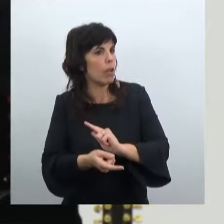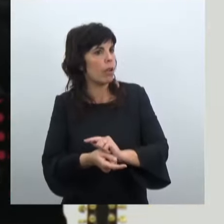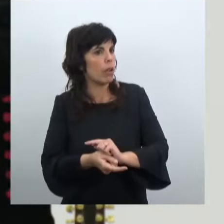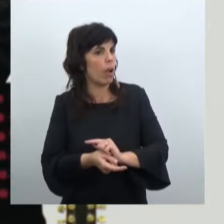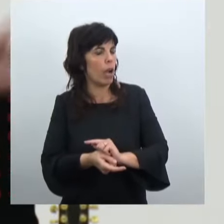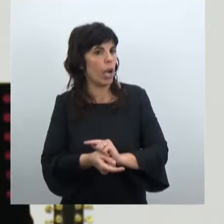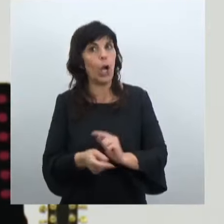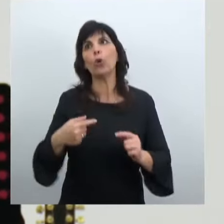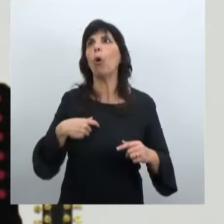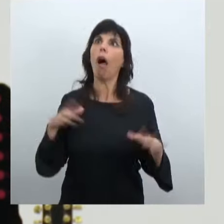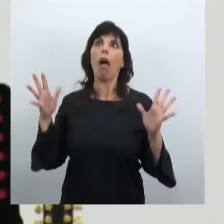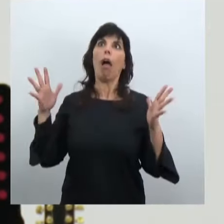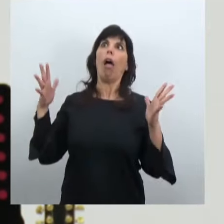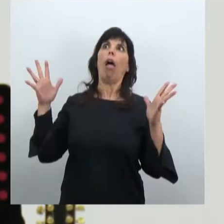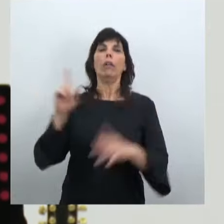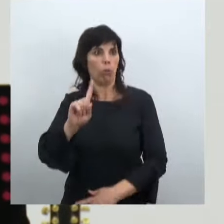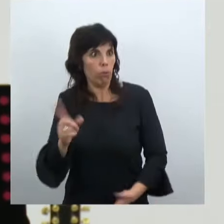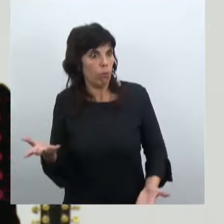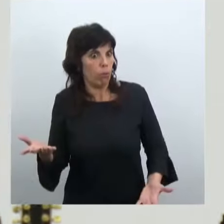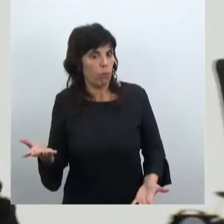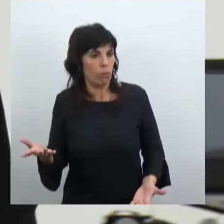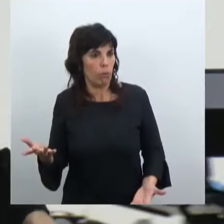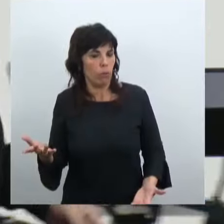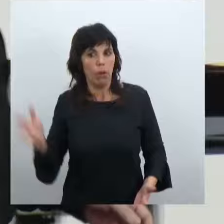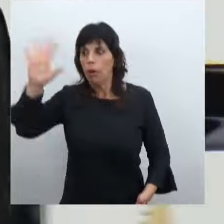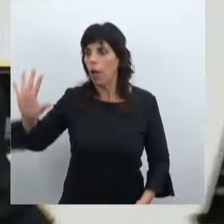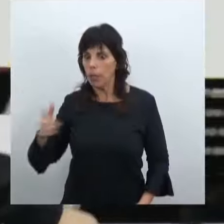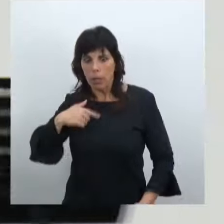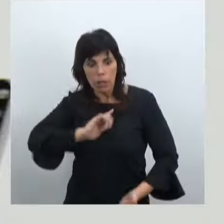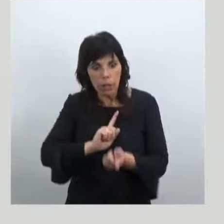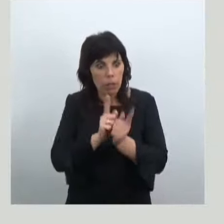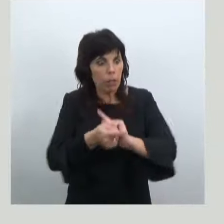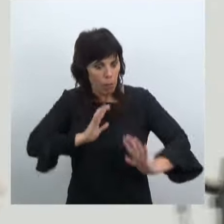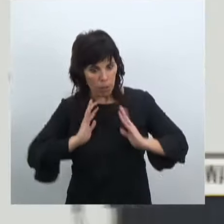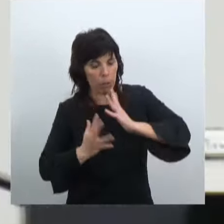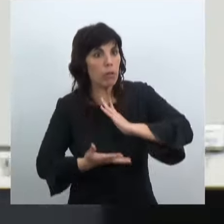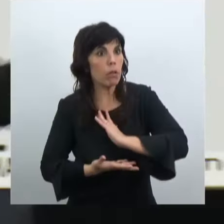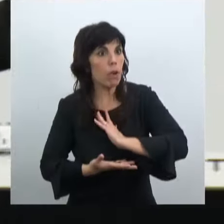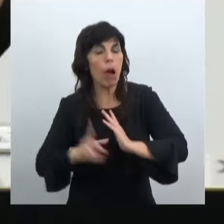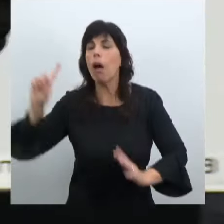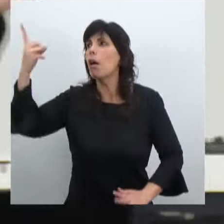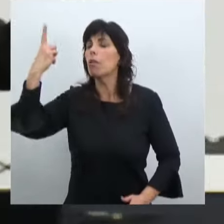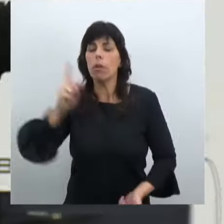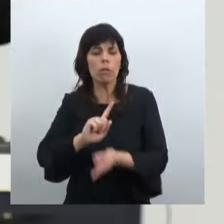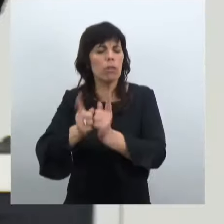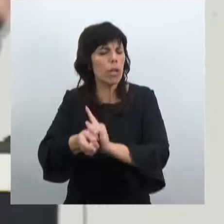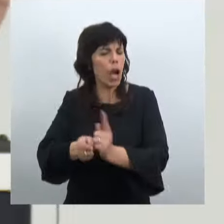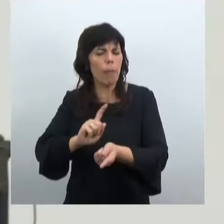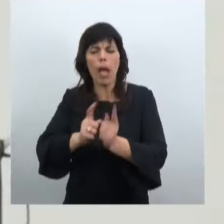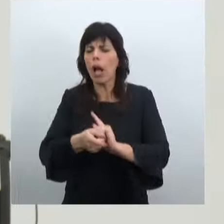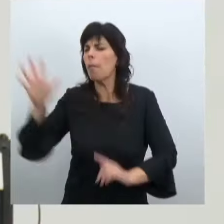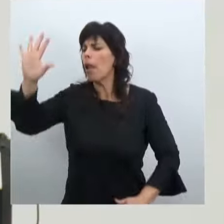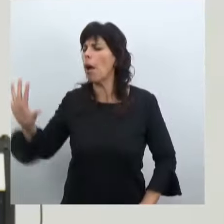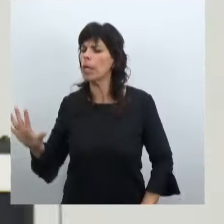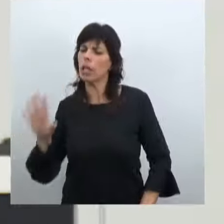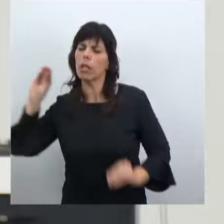espíritu racatapatatata. No, no, no, no, no, no. La presencia te cambia, la presencia te cambia. Dios cambia, Dios cambia, su presencia